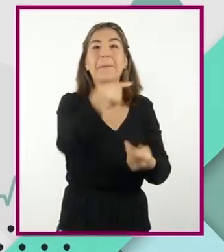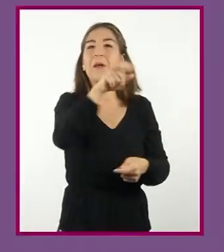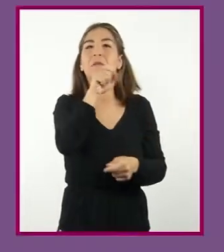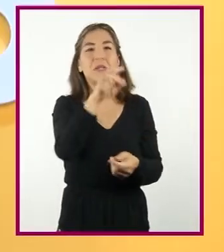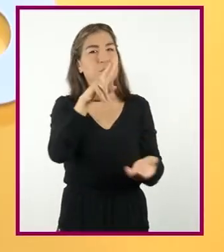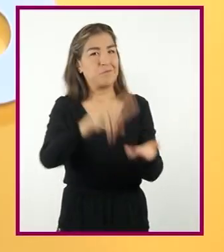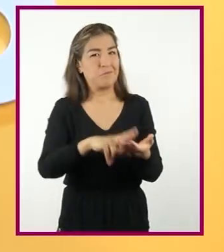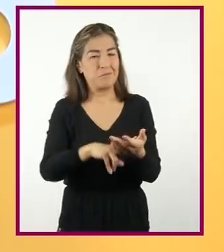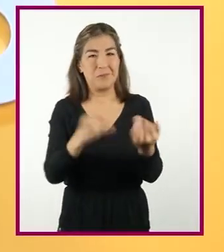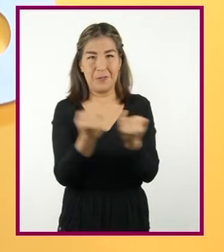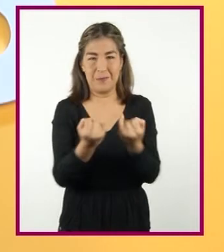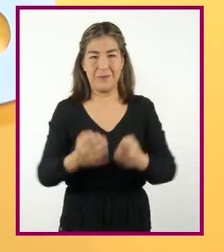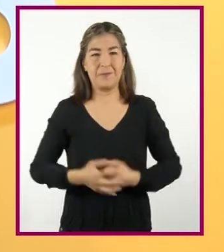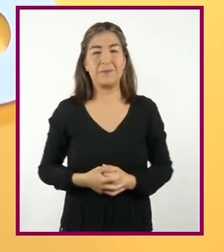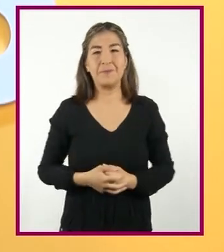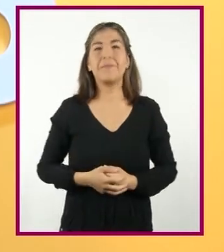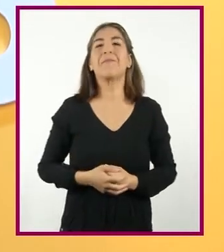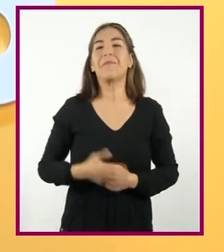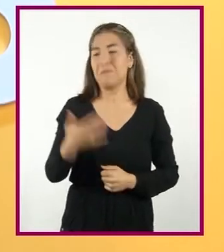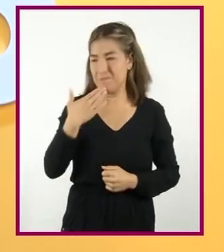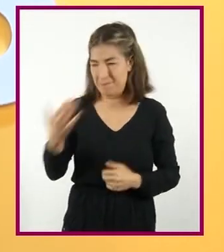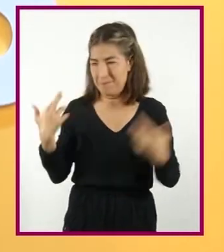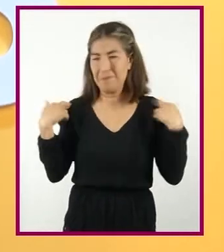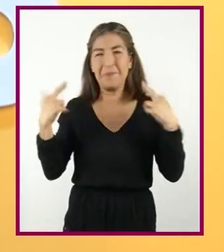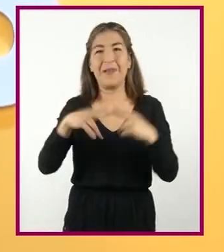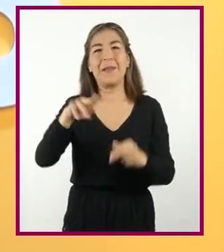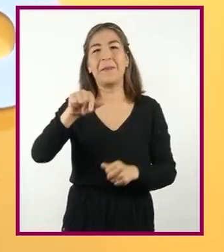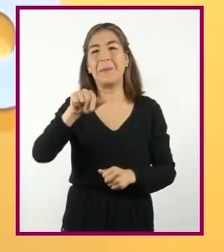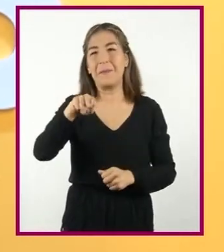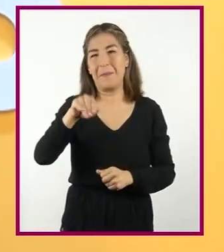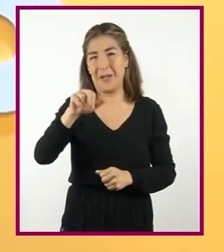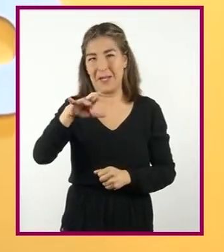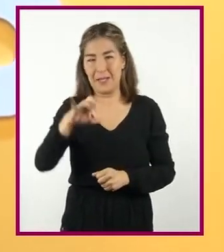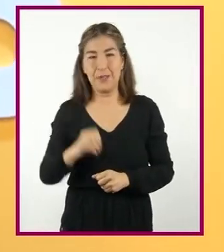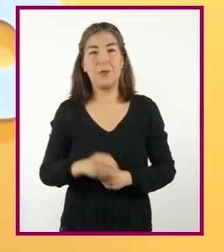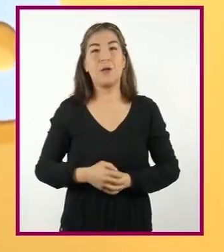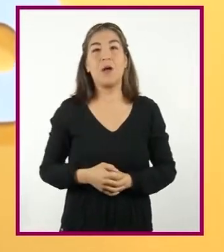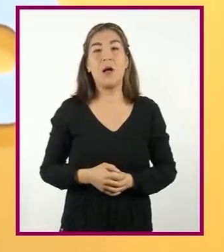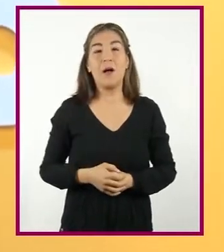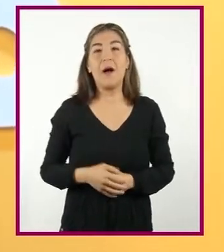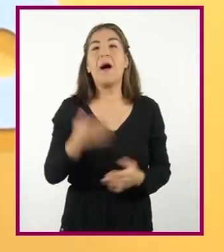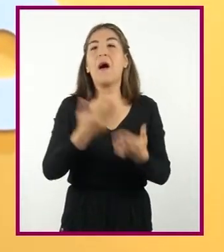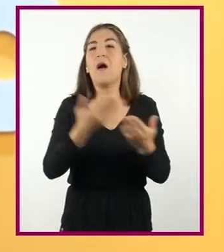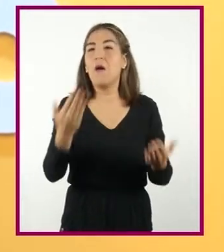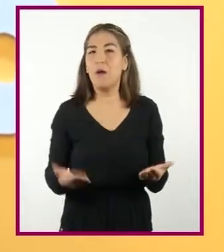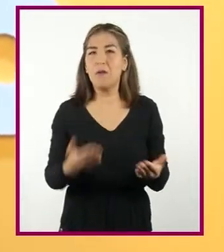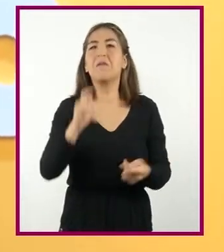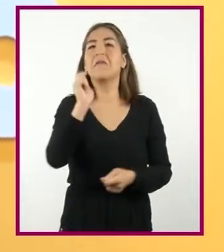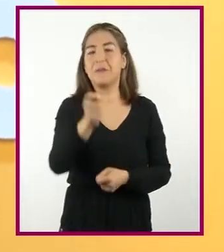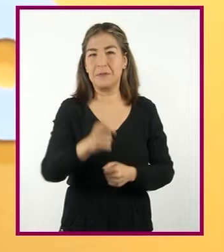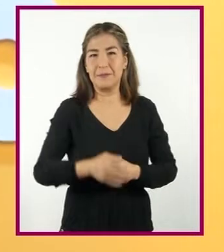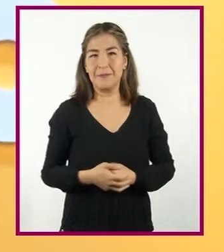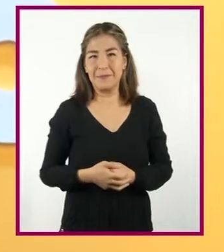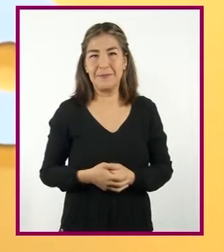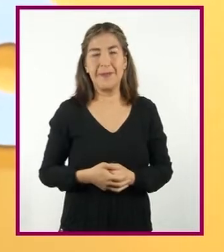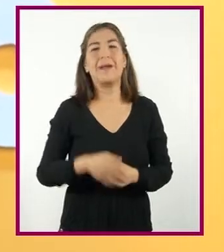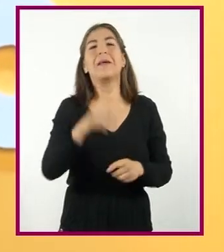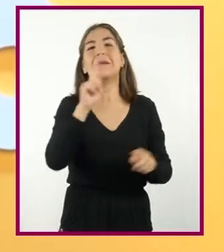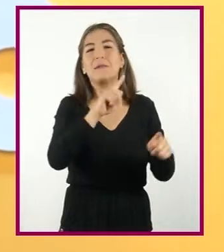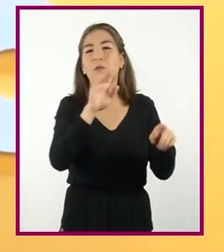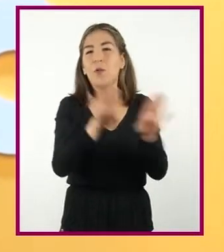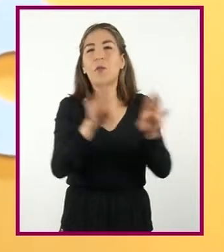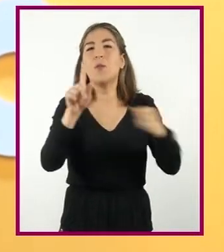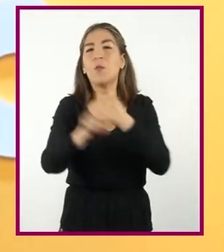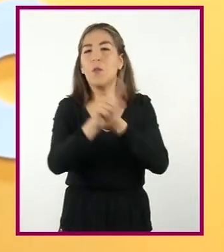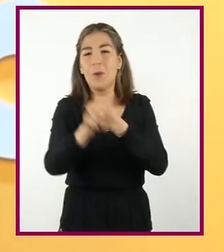proporción. Bien, maestro Mario. Ahora vayamos a la resolución de un primer problema, en